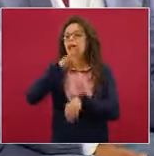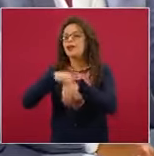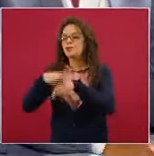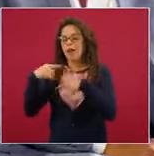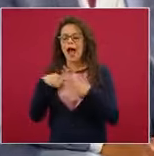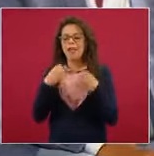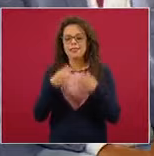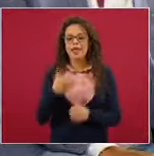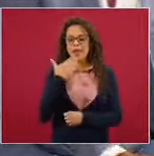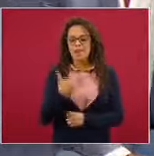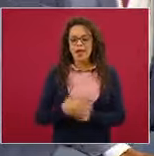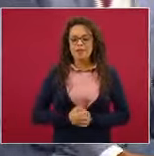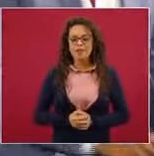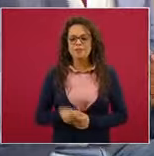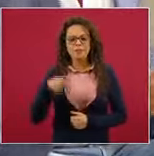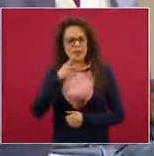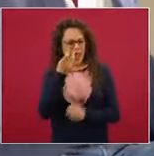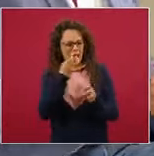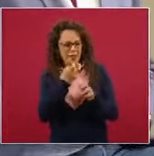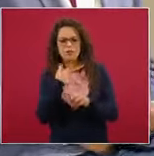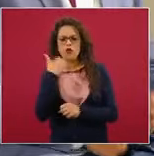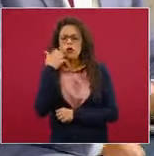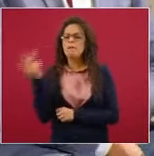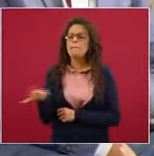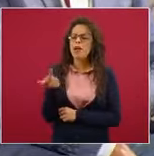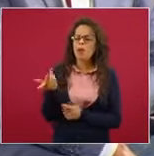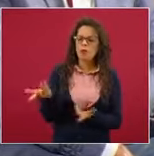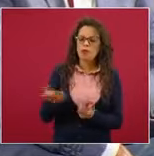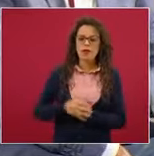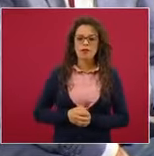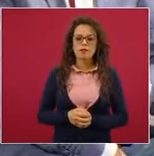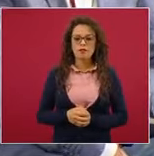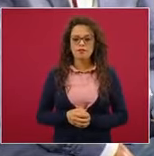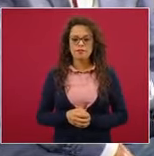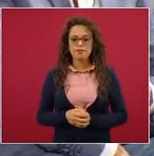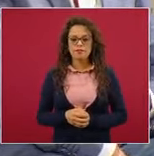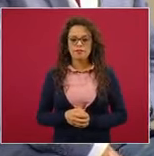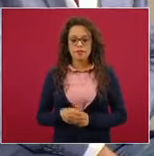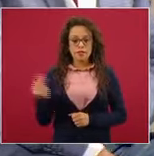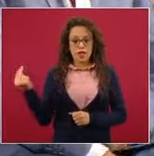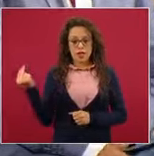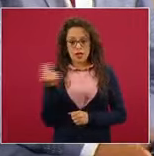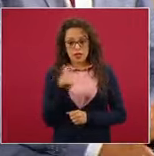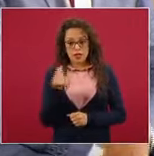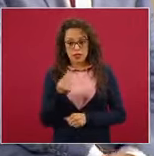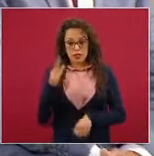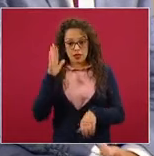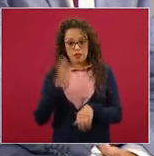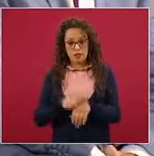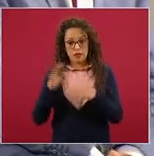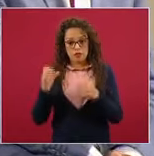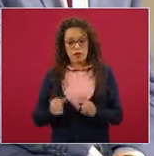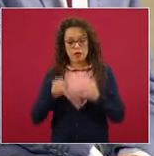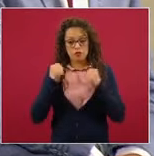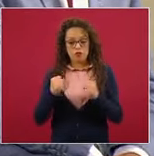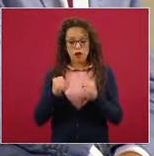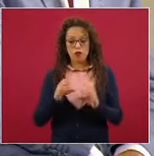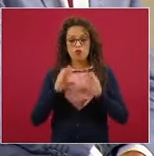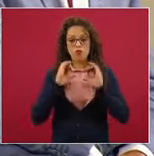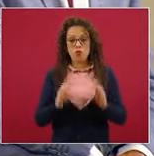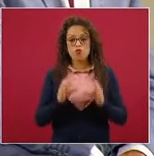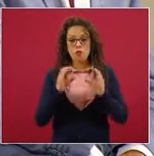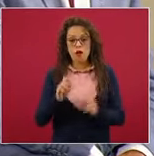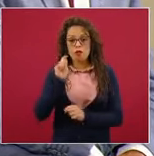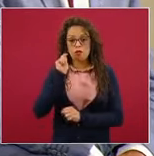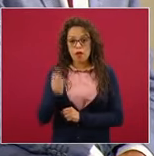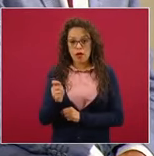Respecto a esto, la pregunta sería, ¿sería deseable redoblar las medidas sanitarias alrededor de la figura presidencial de aquí, de